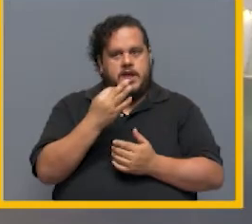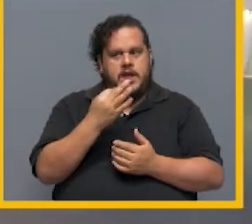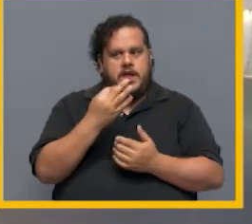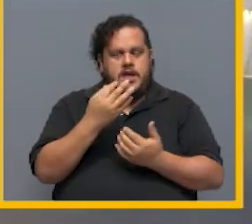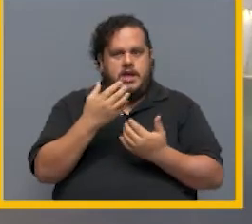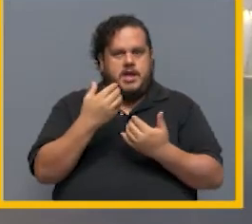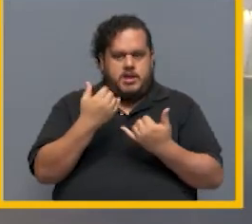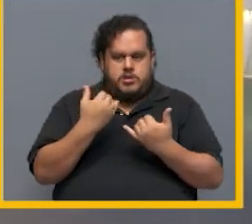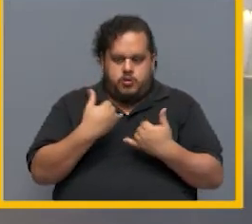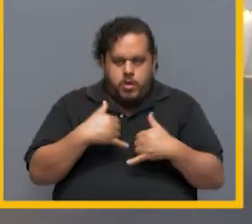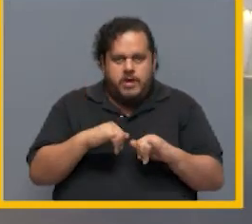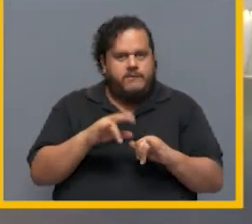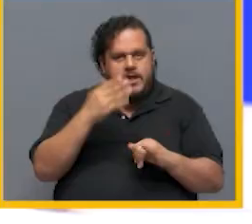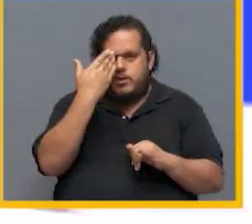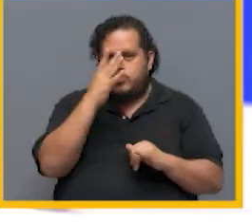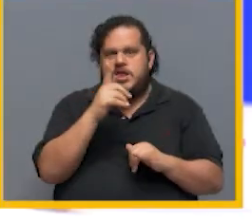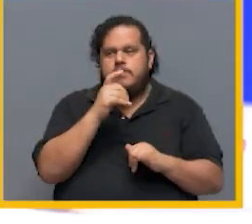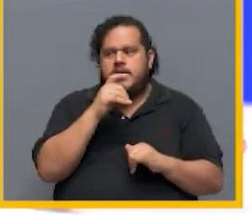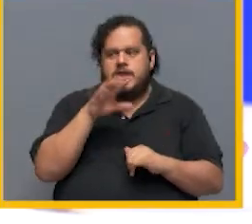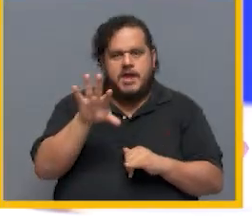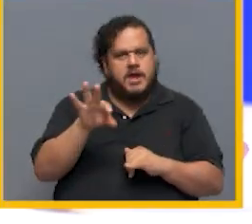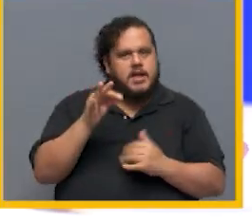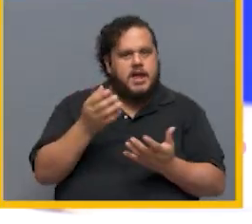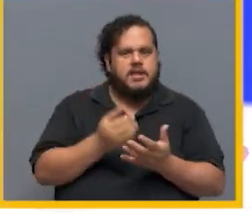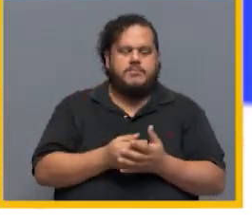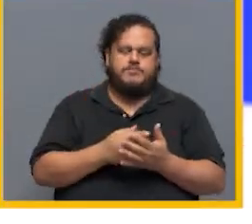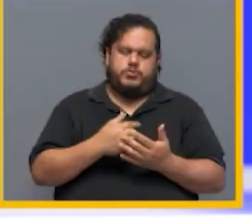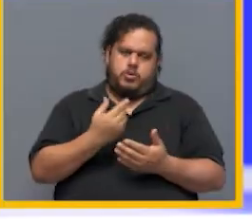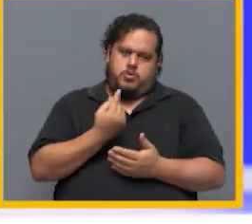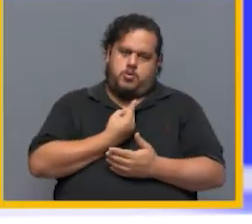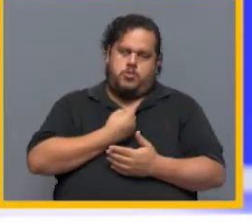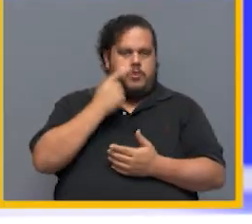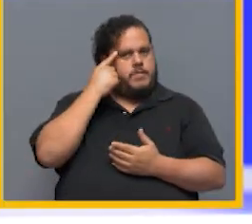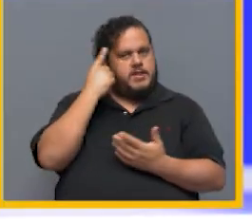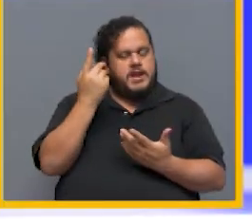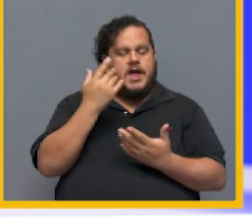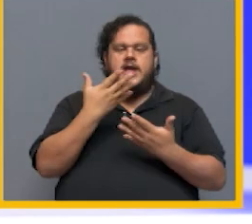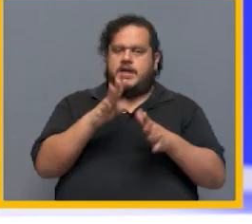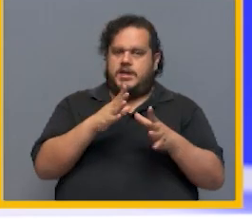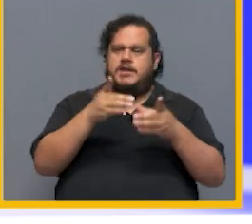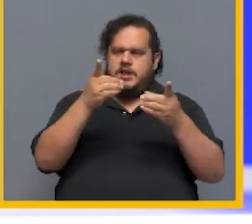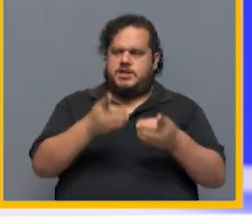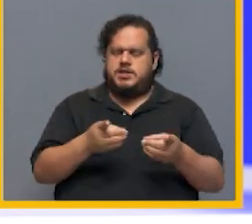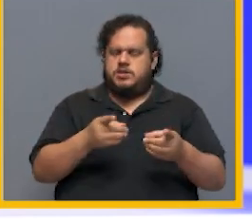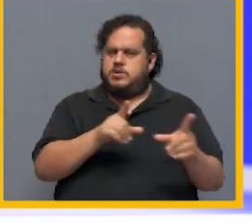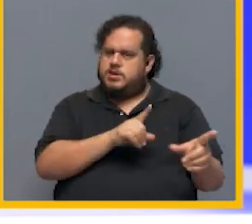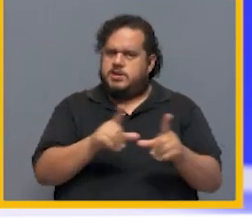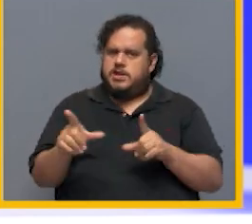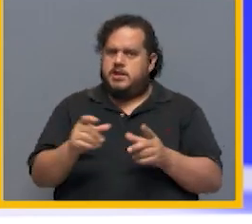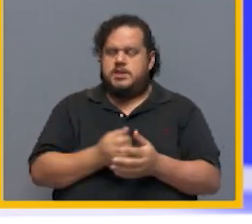es todavía. Uno pensaría que la decisión debería ser tomada. No. Yo creo que está tomada.